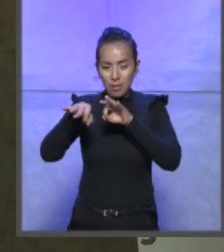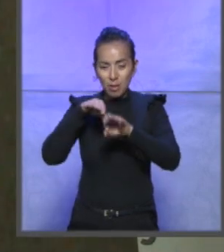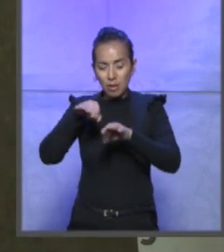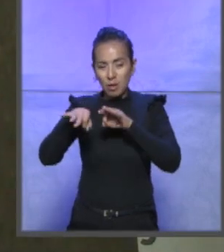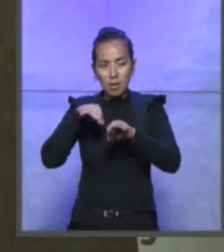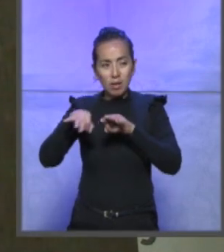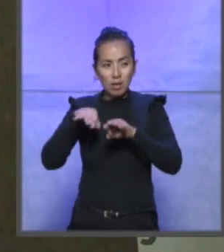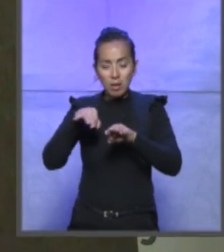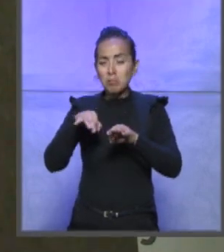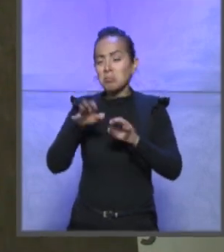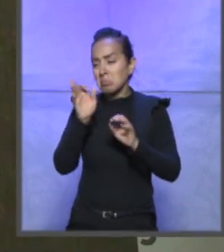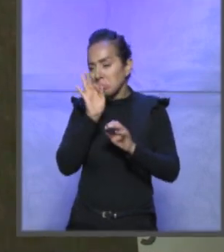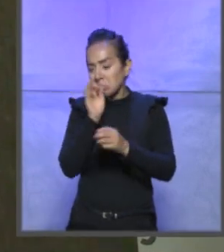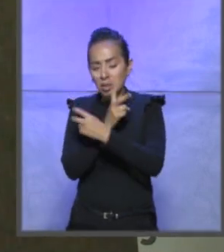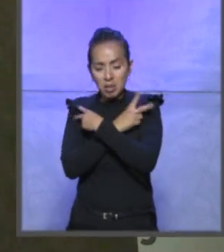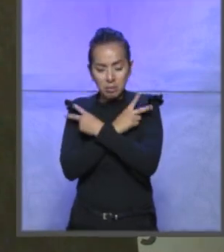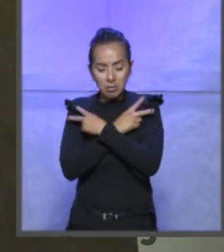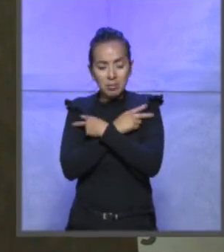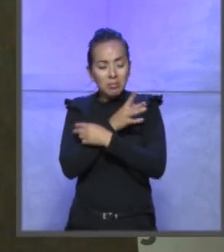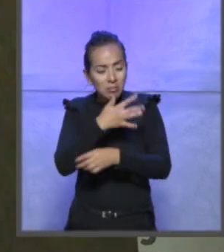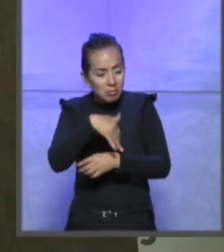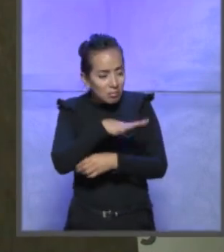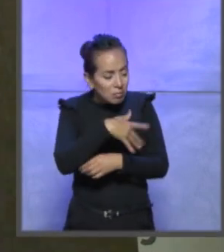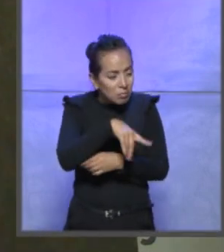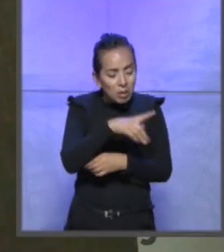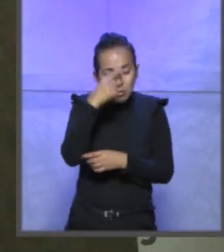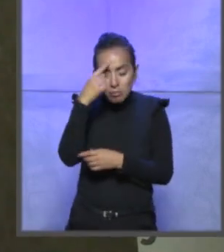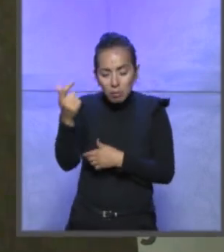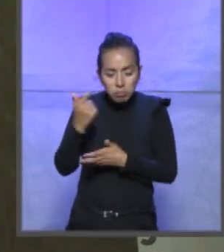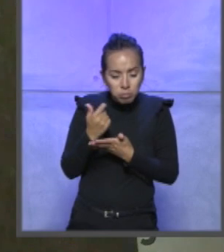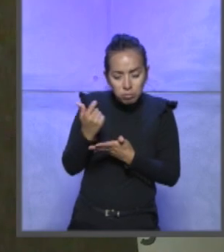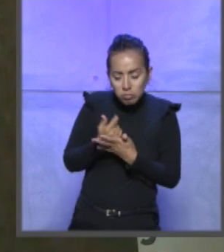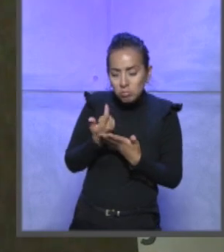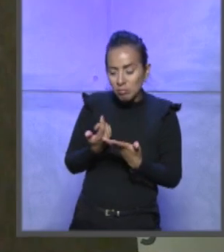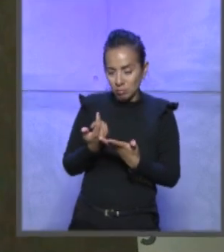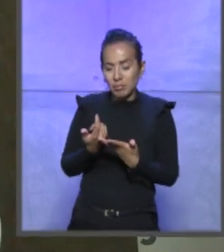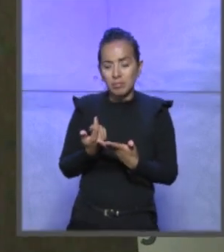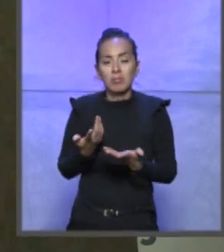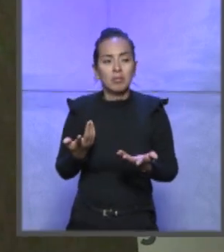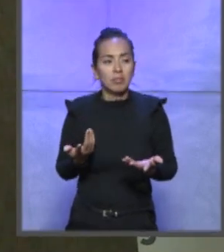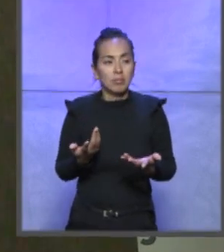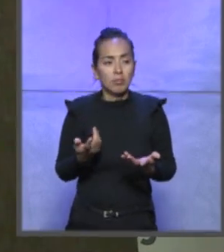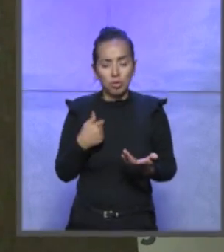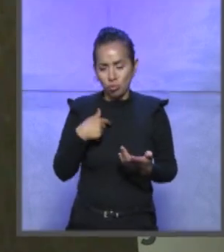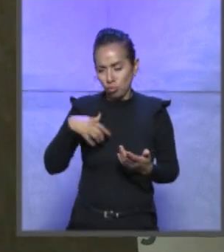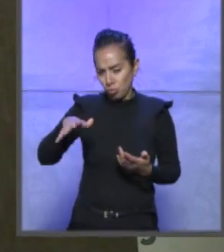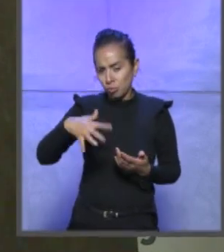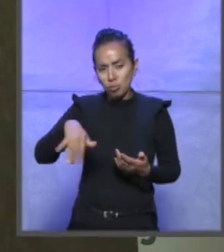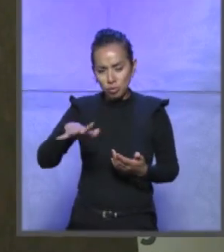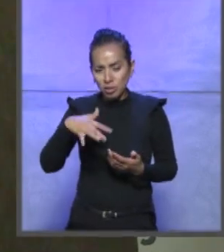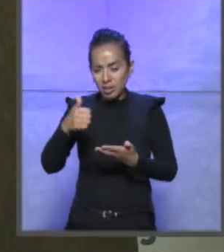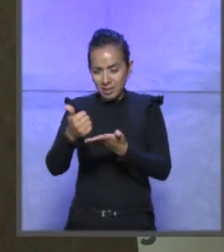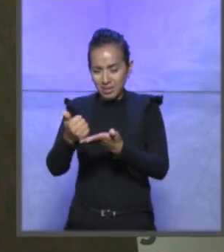área de trabajo en vacaciones, en el cual pues queremos generar dinero, un ingreso extra, ¿no? Entonces yo